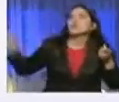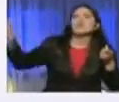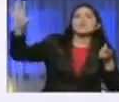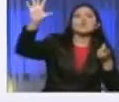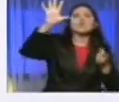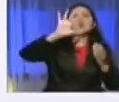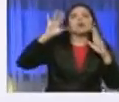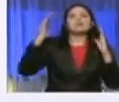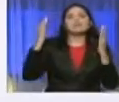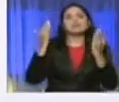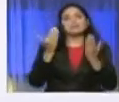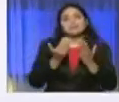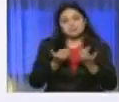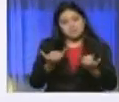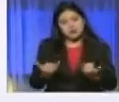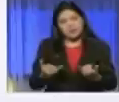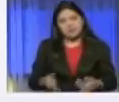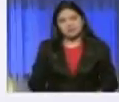llamamos en la época.